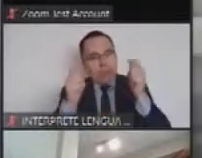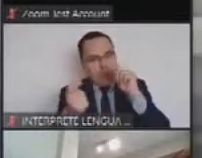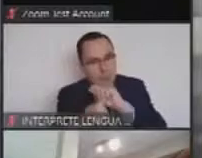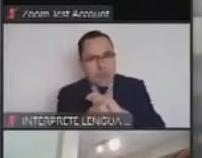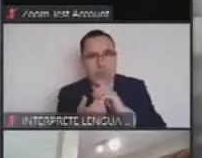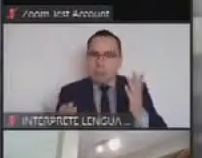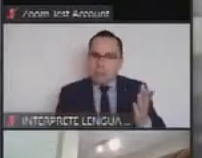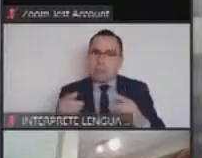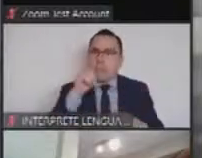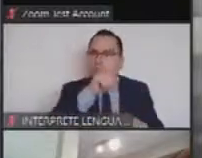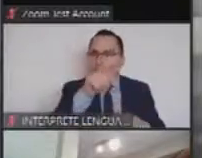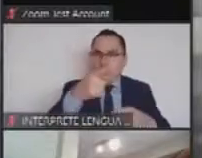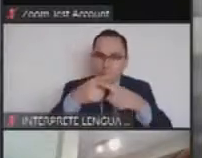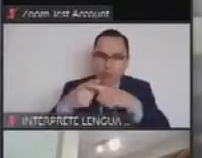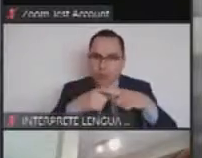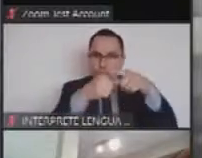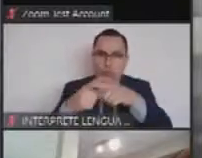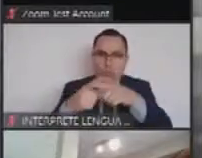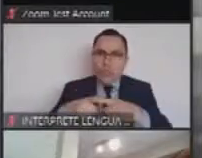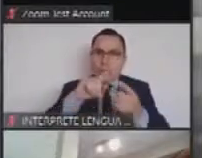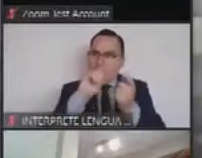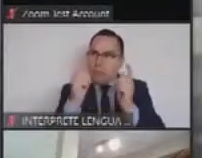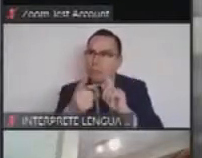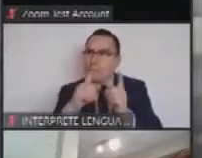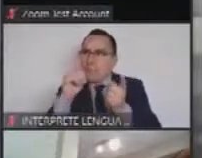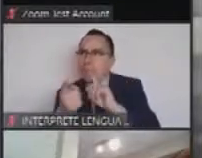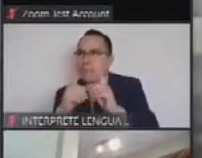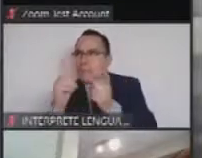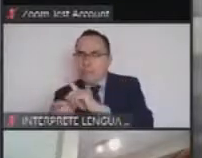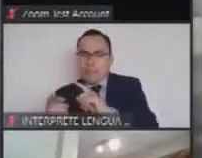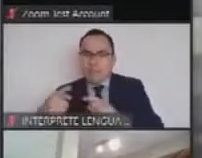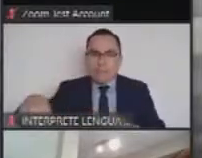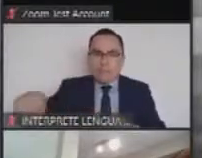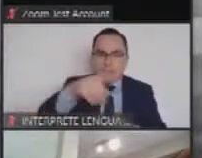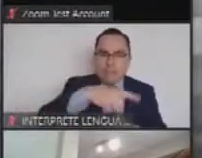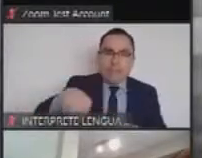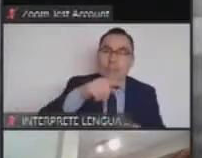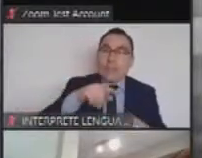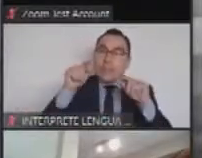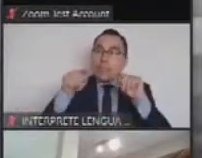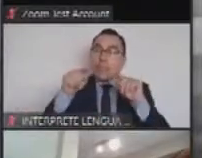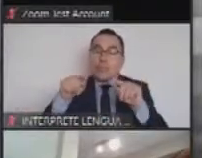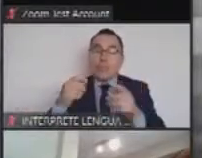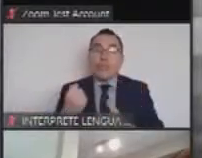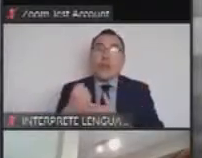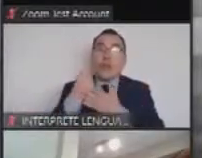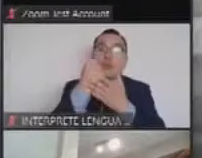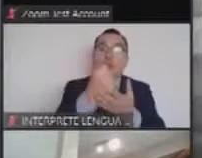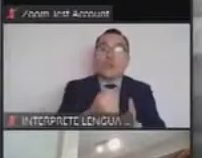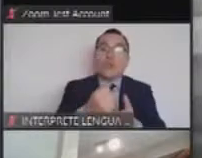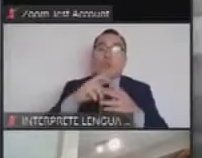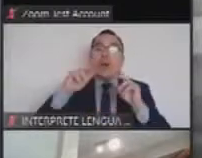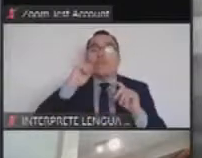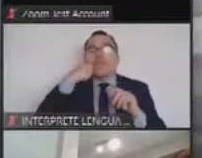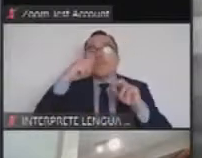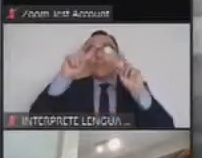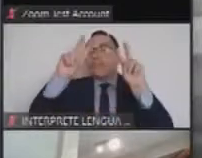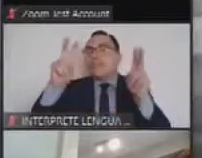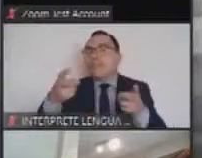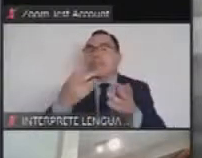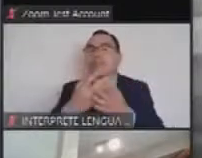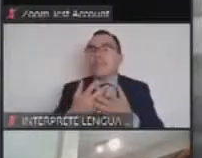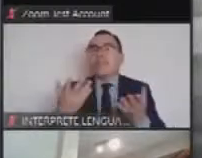condiciones sociales, a las cambiantes condiciones sociales, y eso evidentemente significa o supone que haya